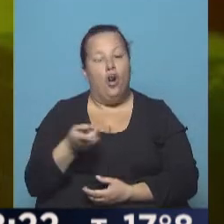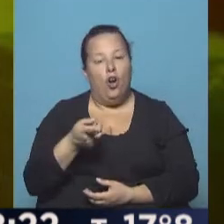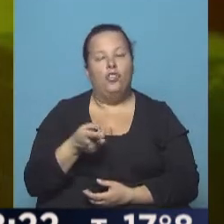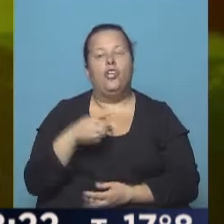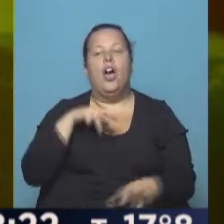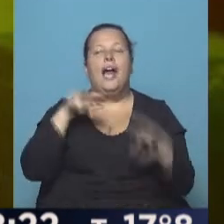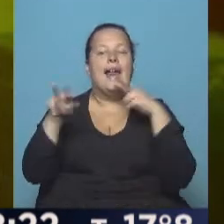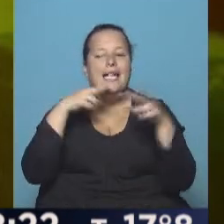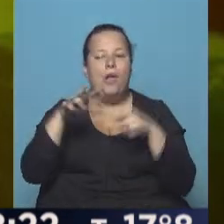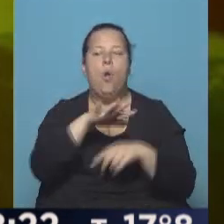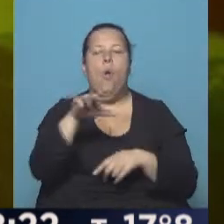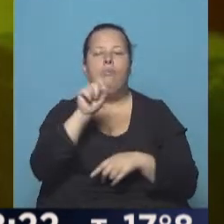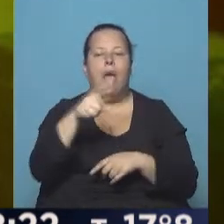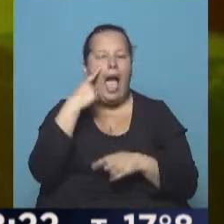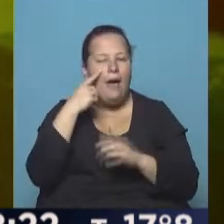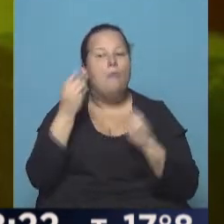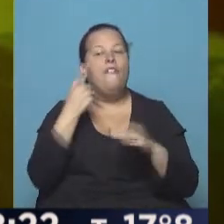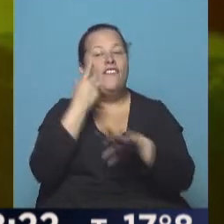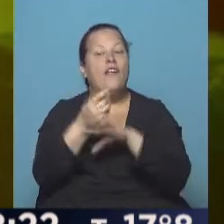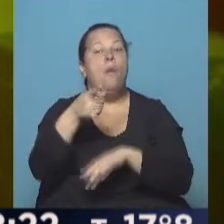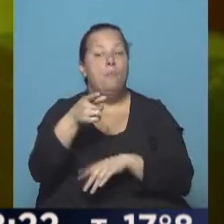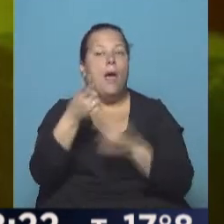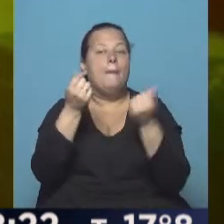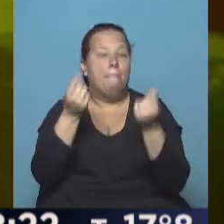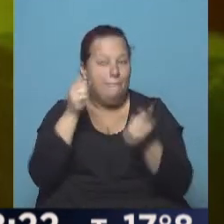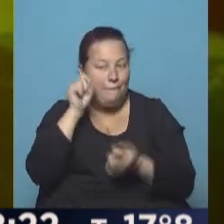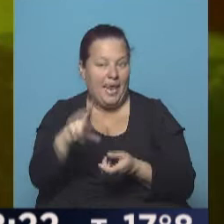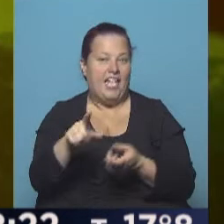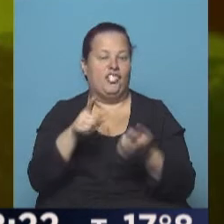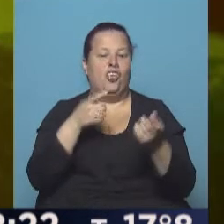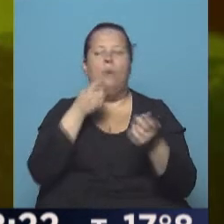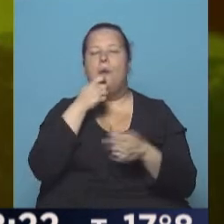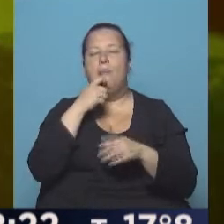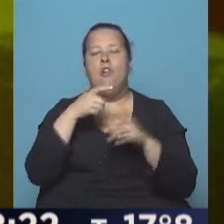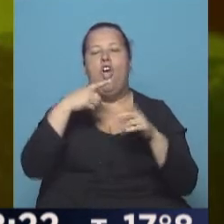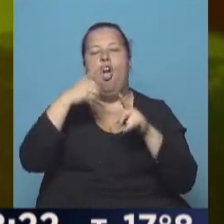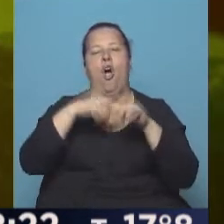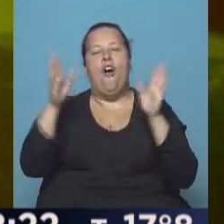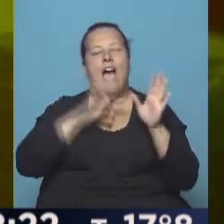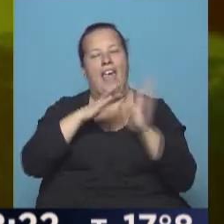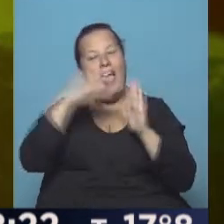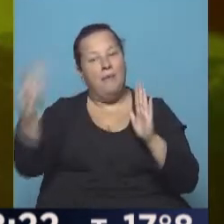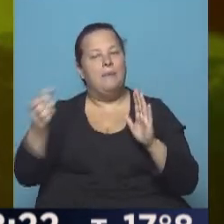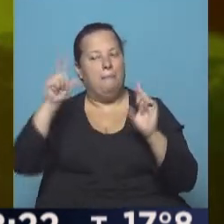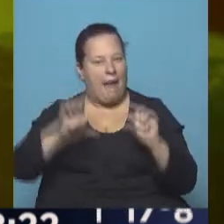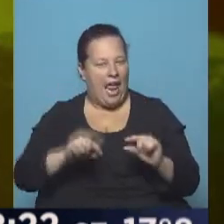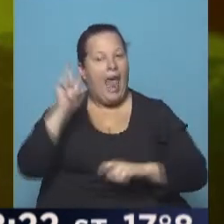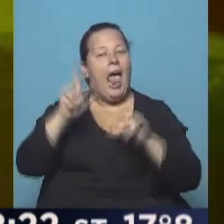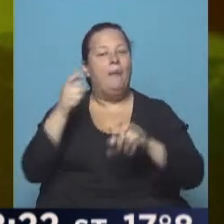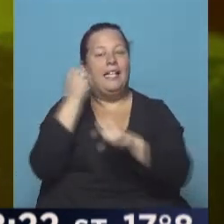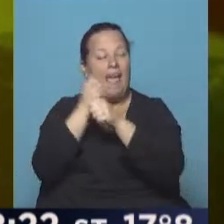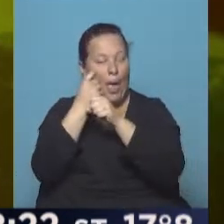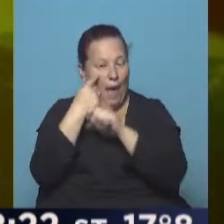restaurantes de lugareños. Esto porque siempre, obviamente, los precios que se manejan fuera de la temporada son menores y la gente que trabaja